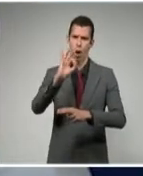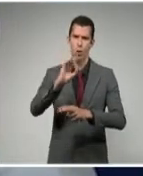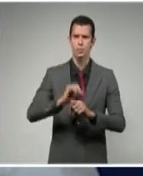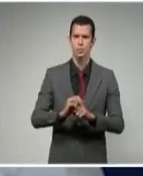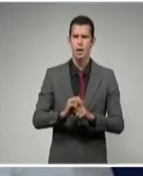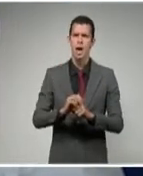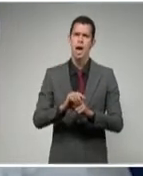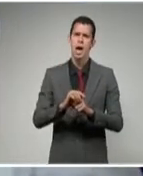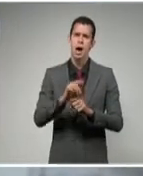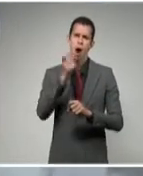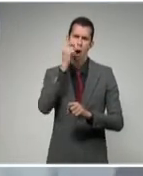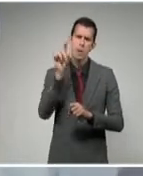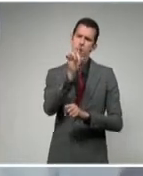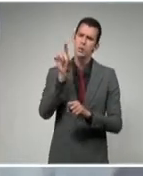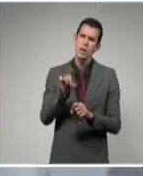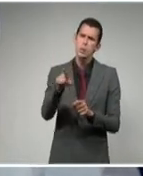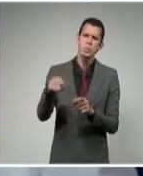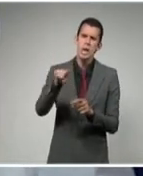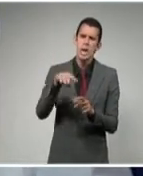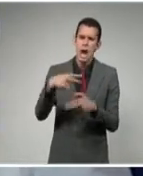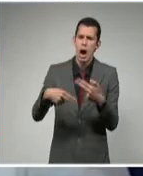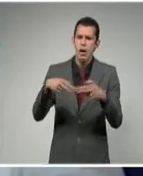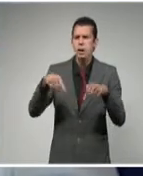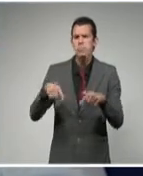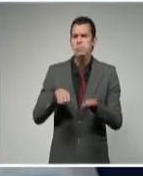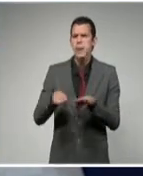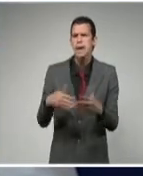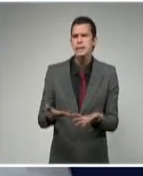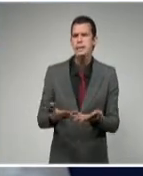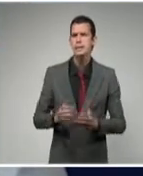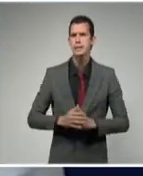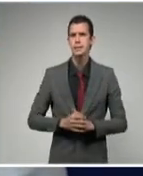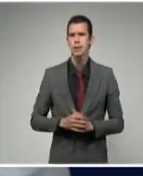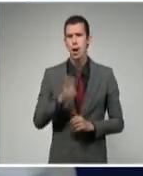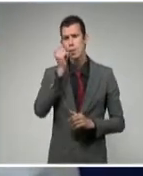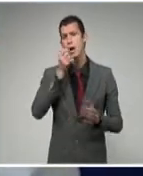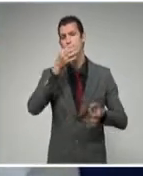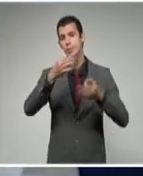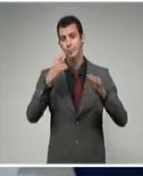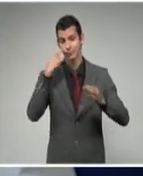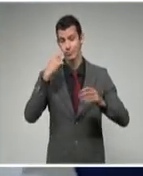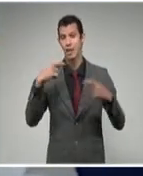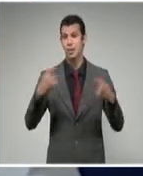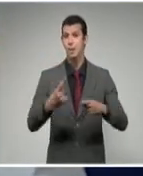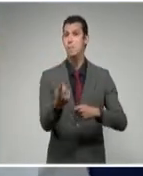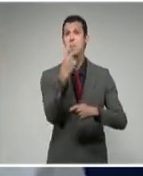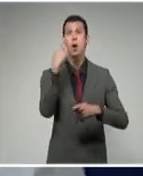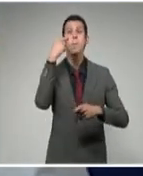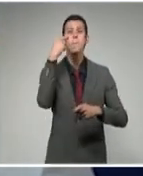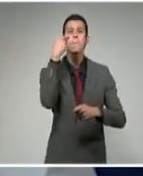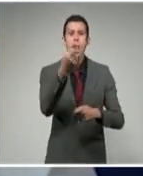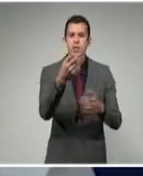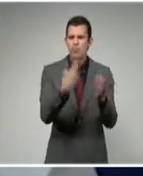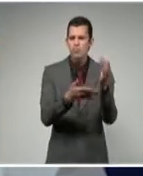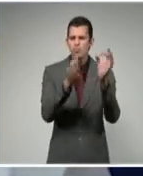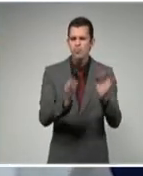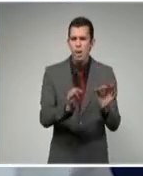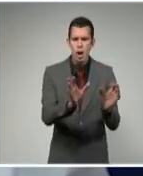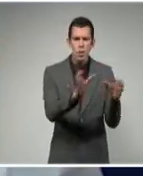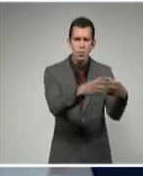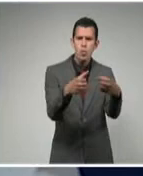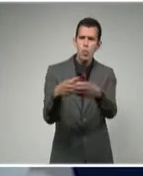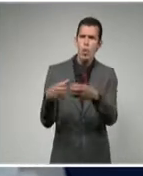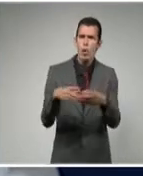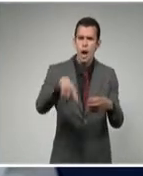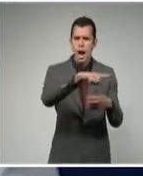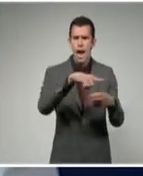lugar, ver en el estado que llega cada uno de nuestros jugadores. Ver lo que necesita nuestro equipo. Es decir, que esto pudiera ser un momento de